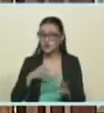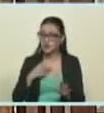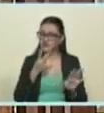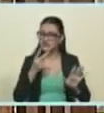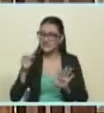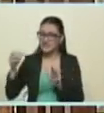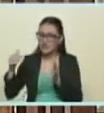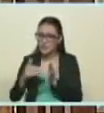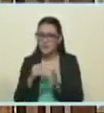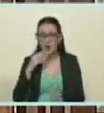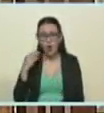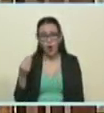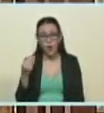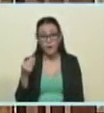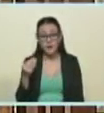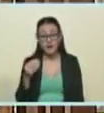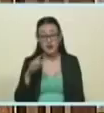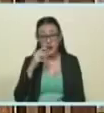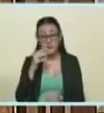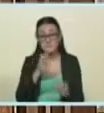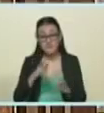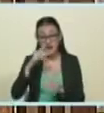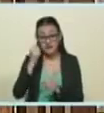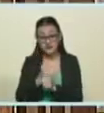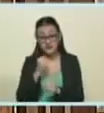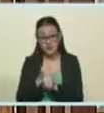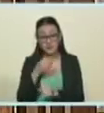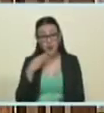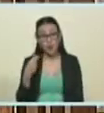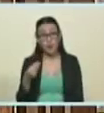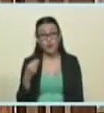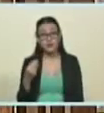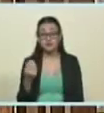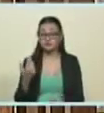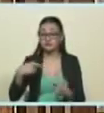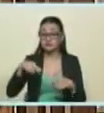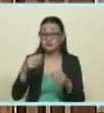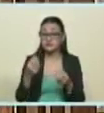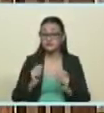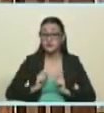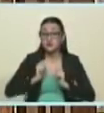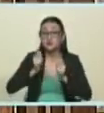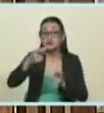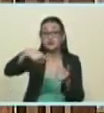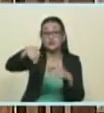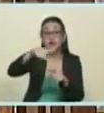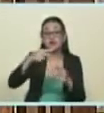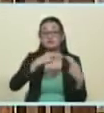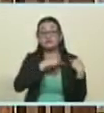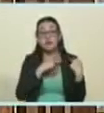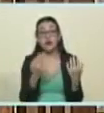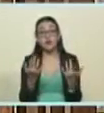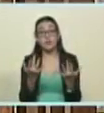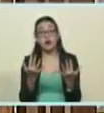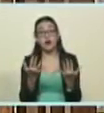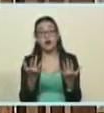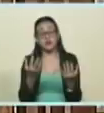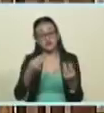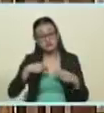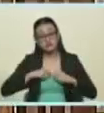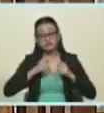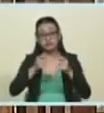jóvenes del Plan Chamo Juvenil. Y esos son planes nacionales. Yo los pongo en sus manos. Y espero que de aquí nazca un